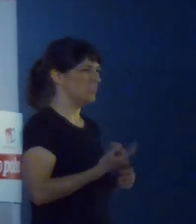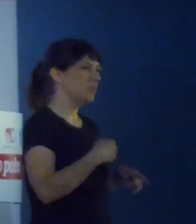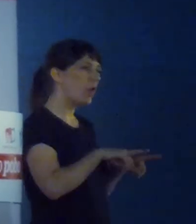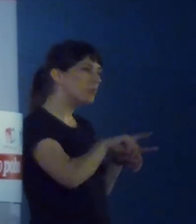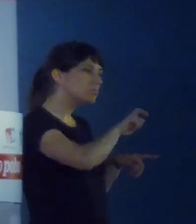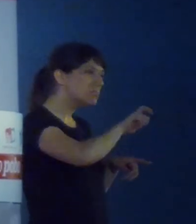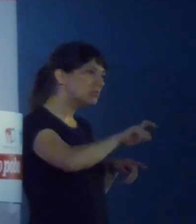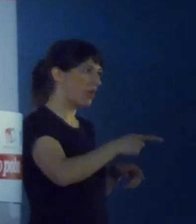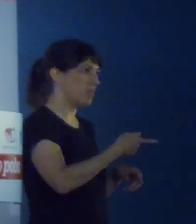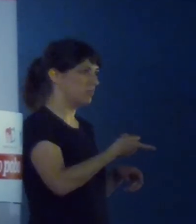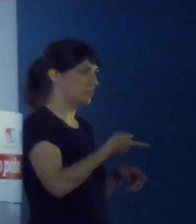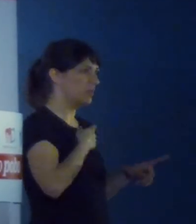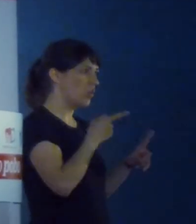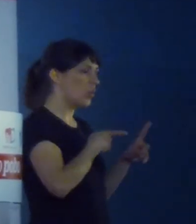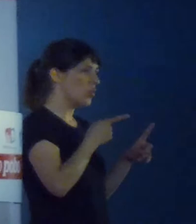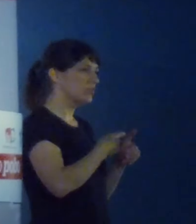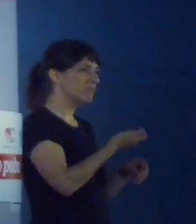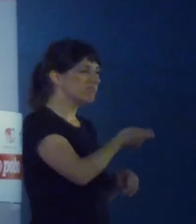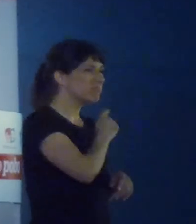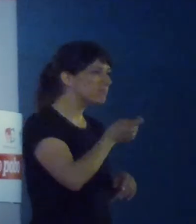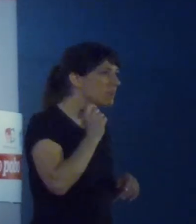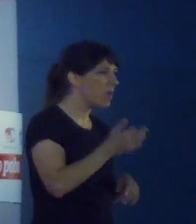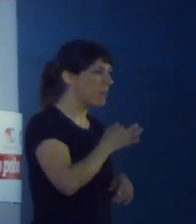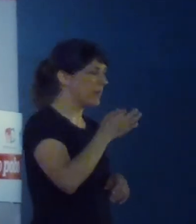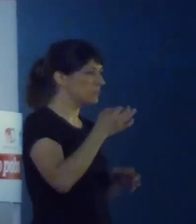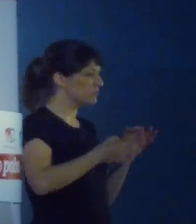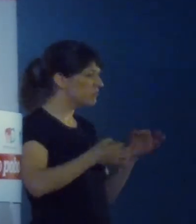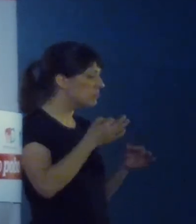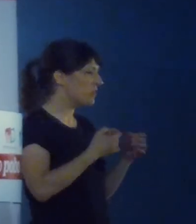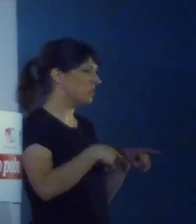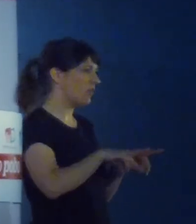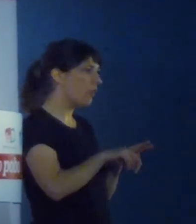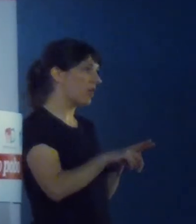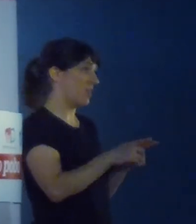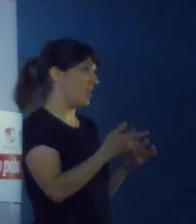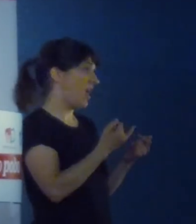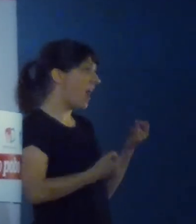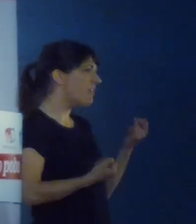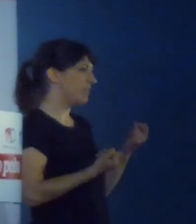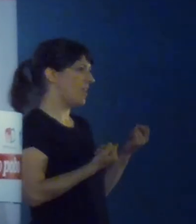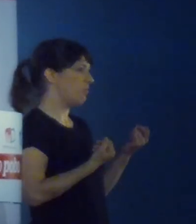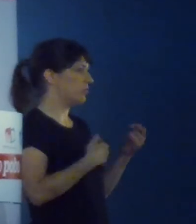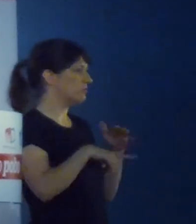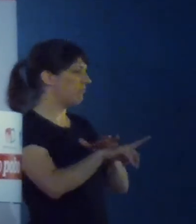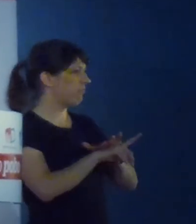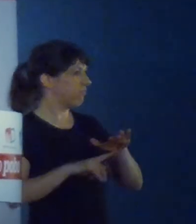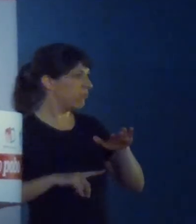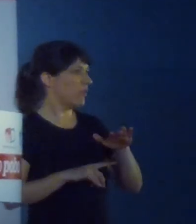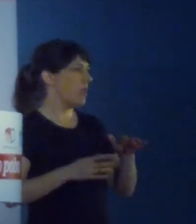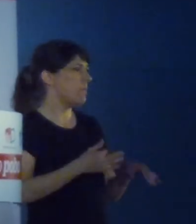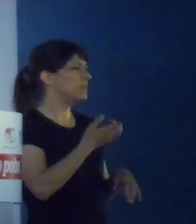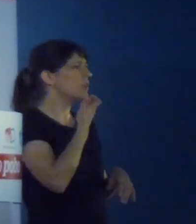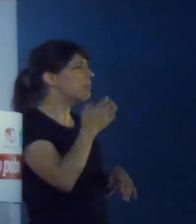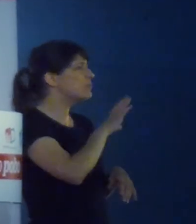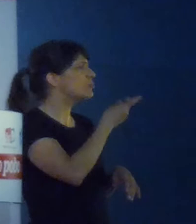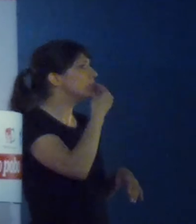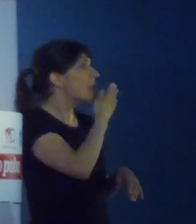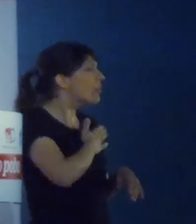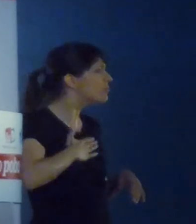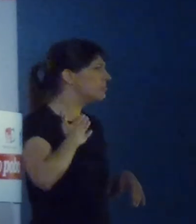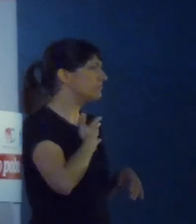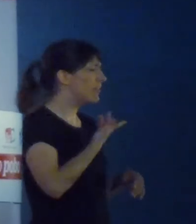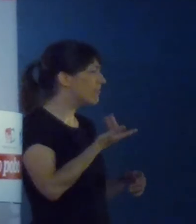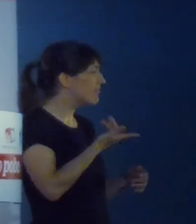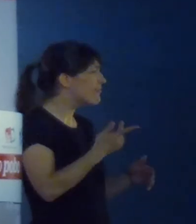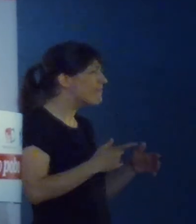la justicia esté pervertida, que nos retrotraigan, no que acaben con el estado de bienestar, sino que acaben con el estado moderno, que